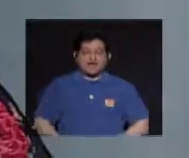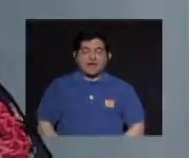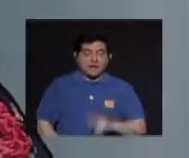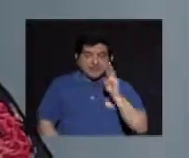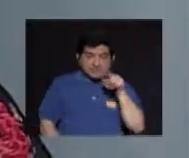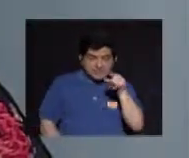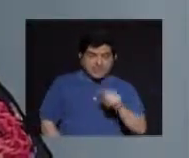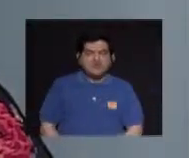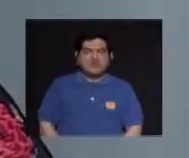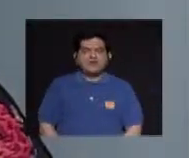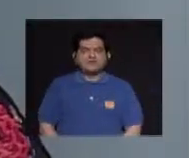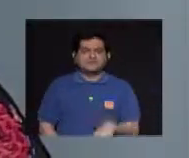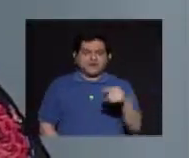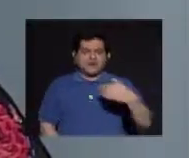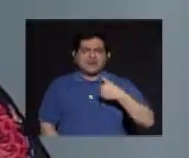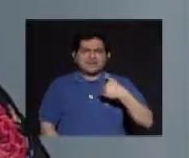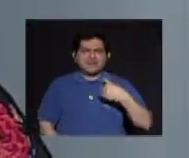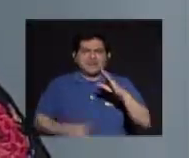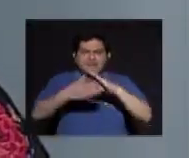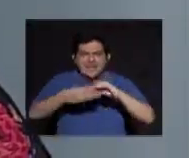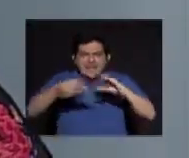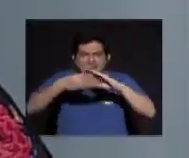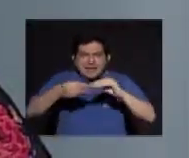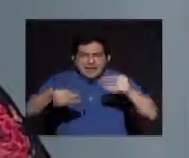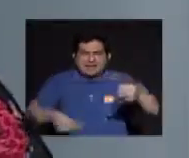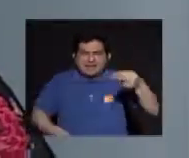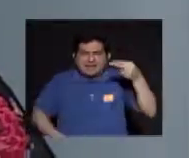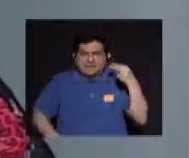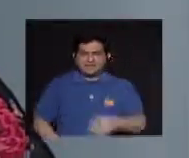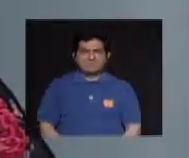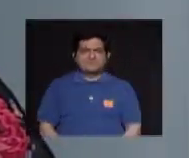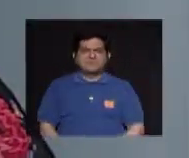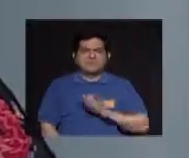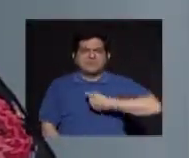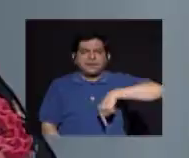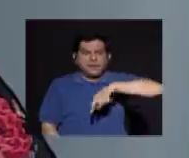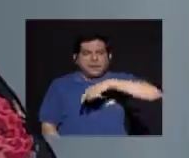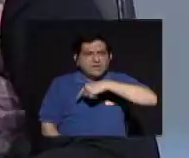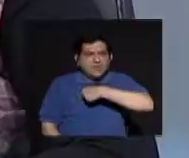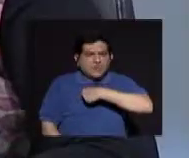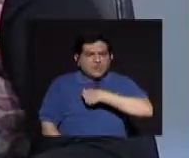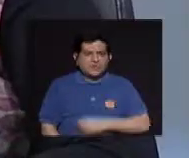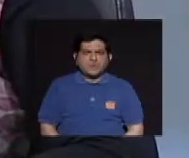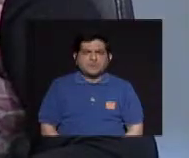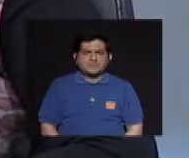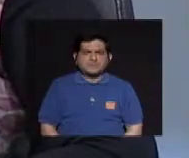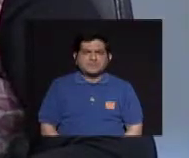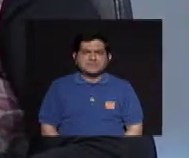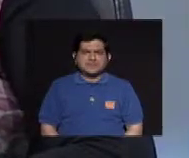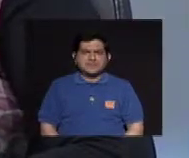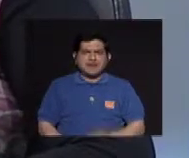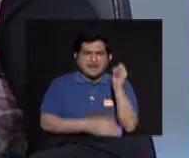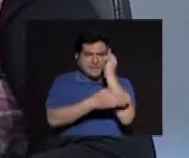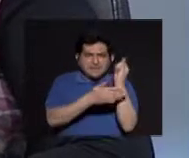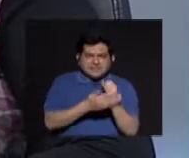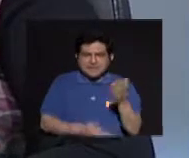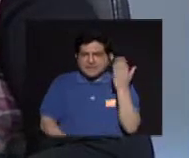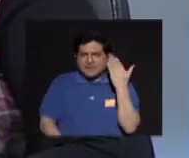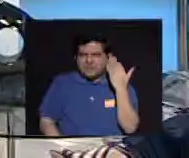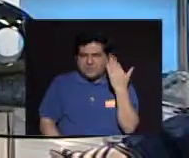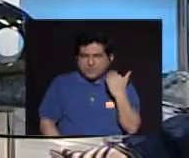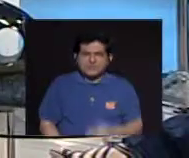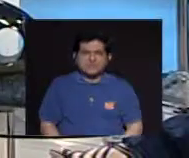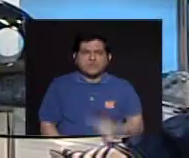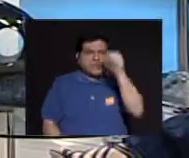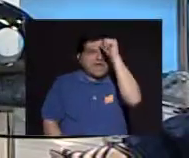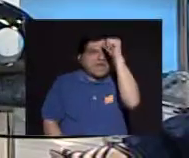y Tobago, ¿verdad? Se puede notar eso de la leyenda en la historia. Había nuestra la diseñadora